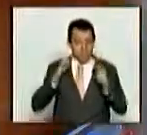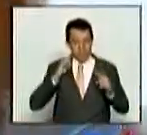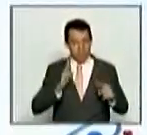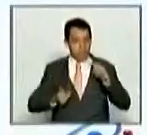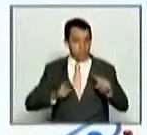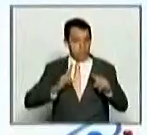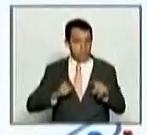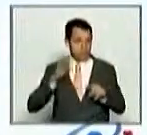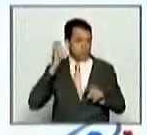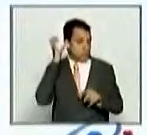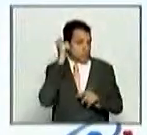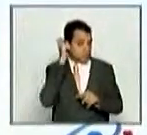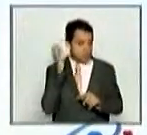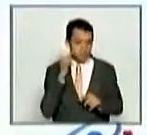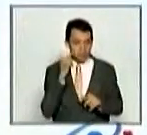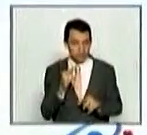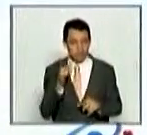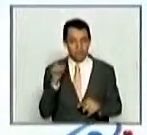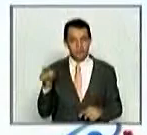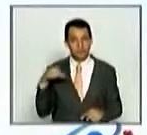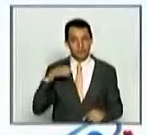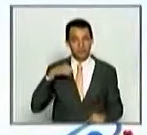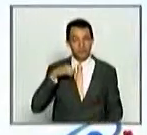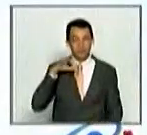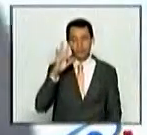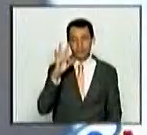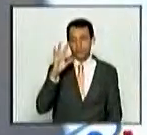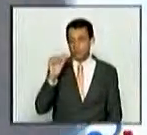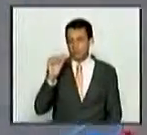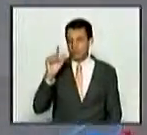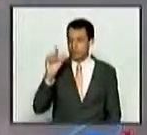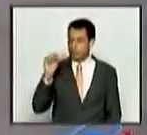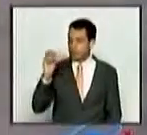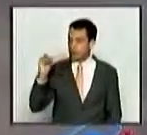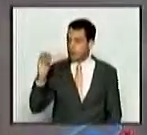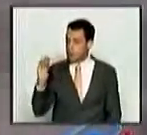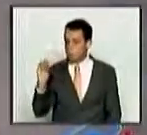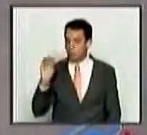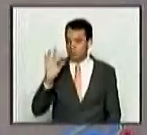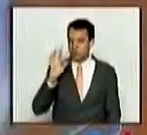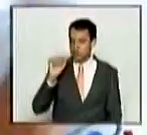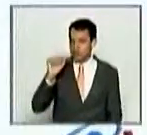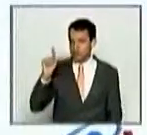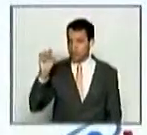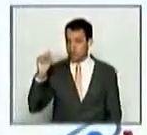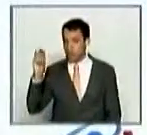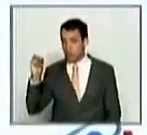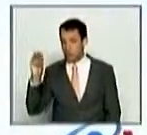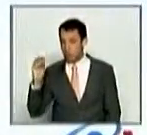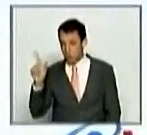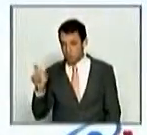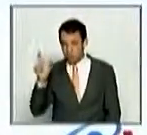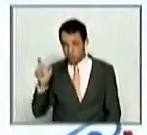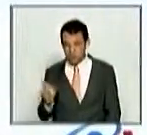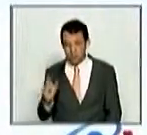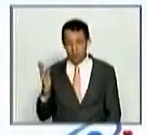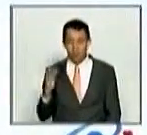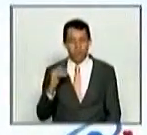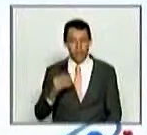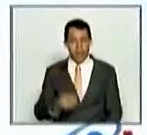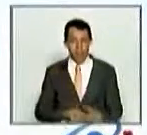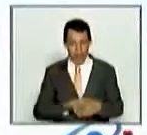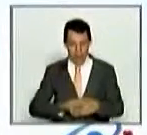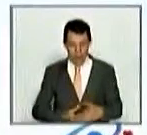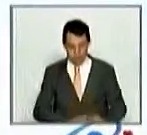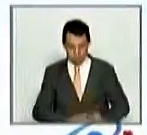puntico especial que se llama tálamo. Resulta que el tálamo es un órgano cerebral que se formó dentro del embrión. Entonces tenemos que